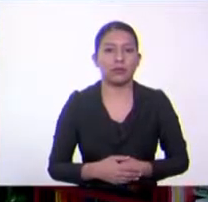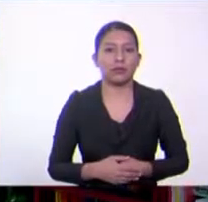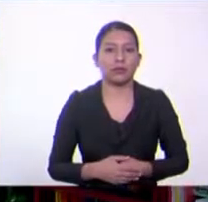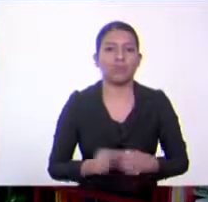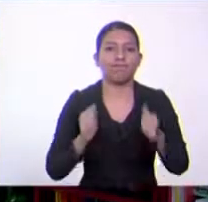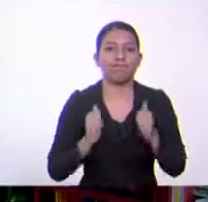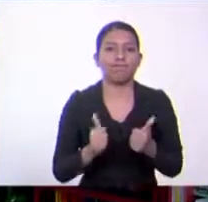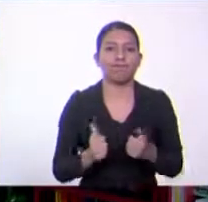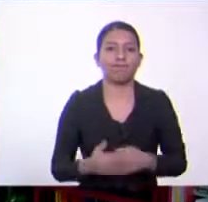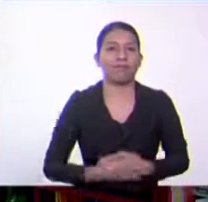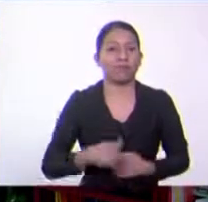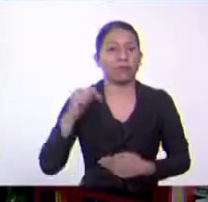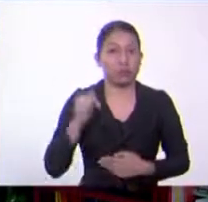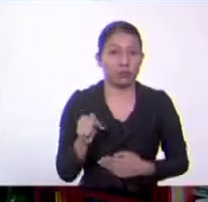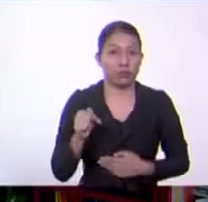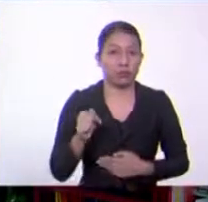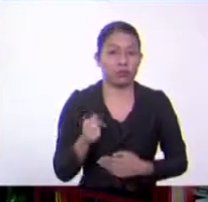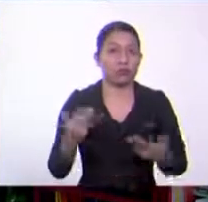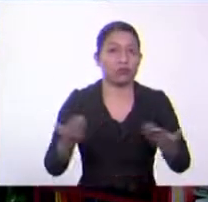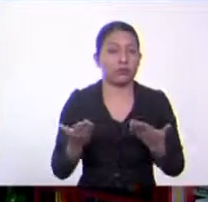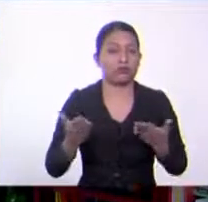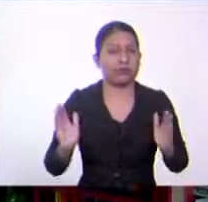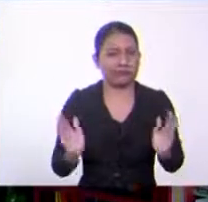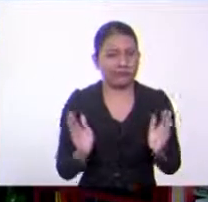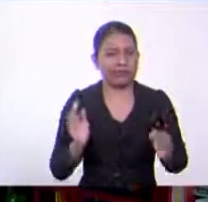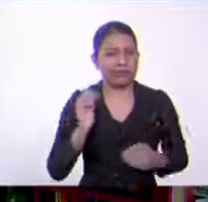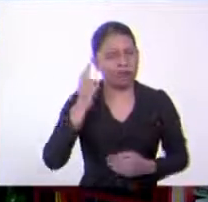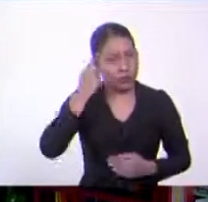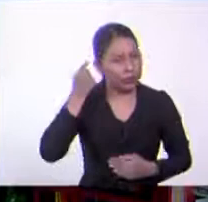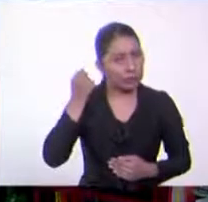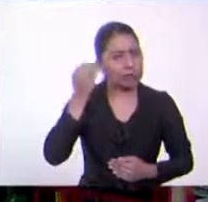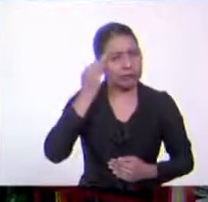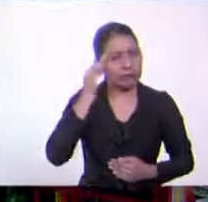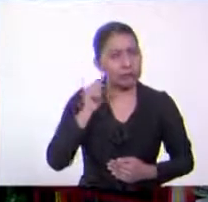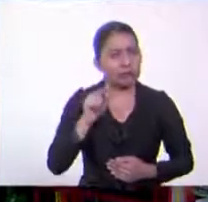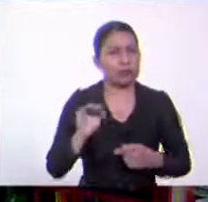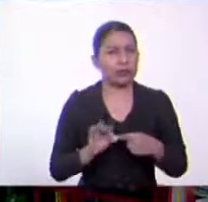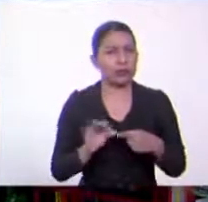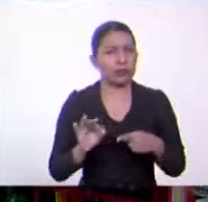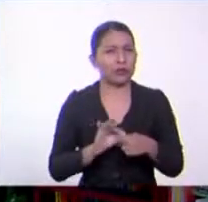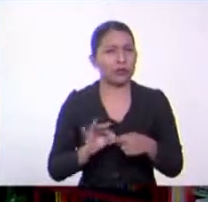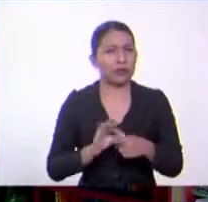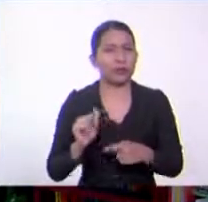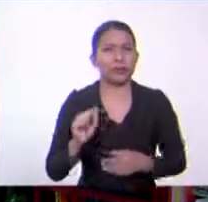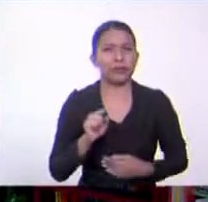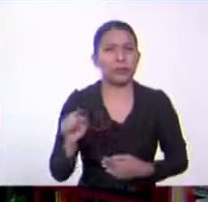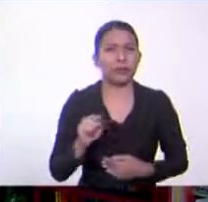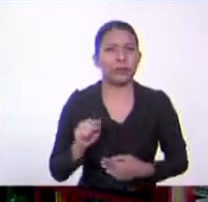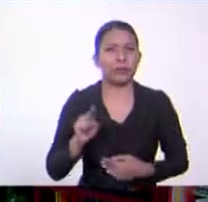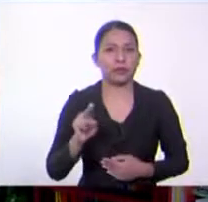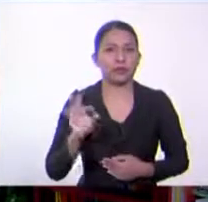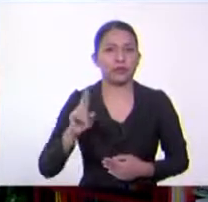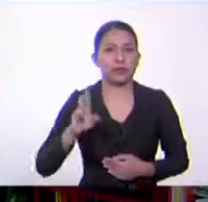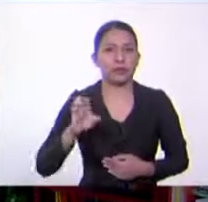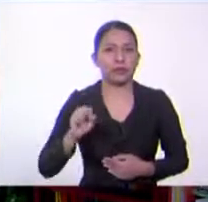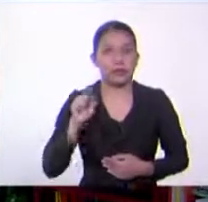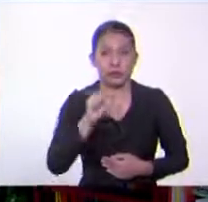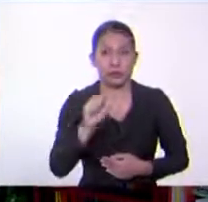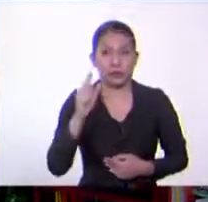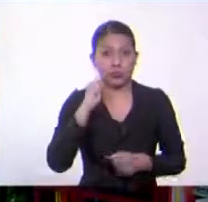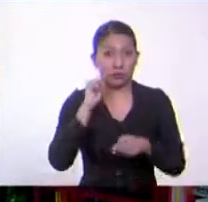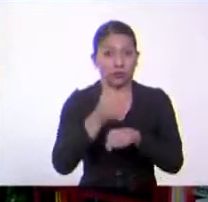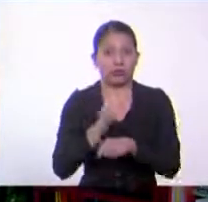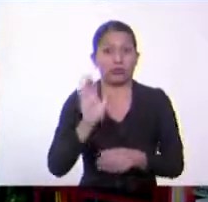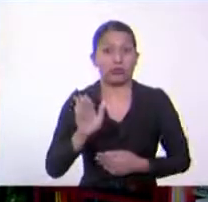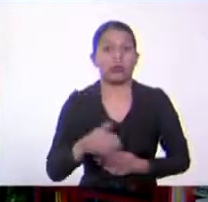Muy bien, ahora vamos a tratar de reconocer las funciones de azufre. Como su nombre los dice,